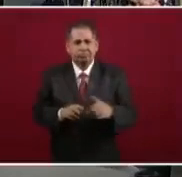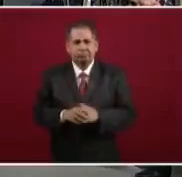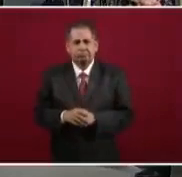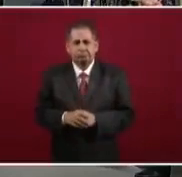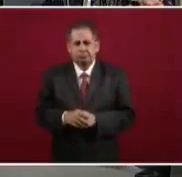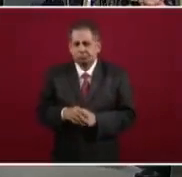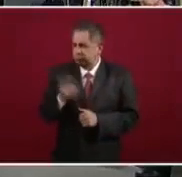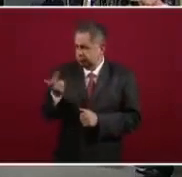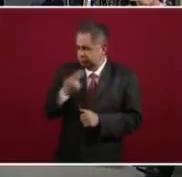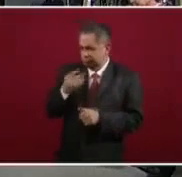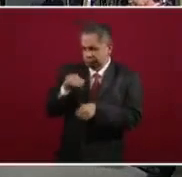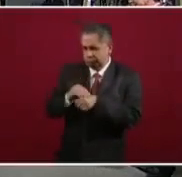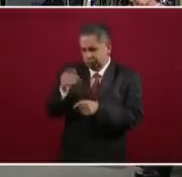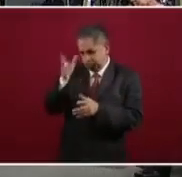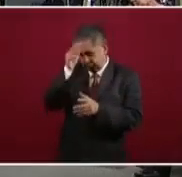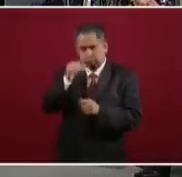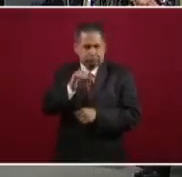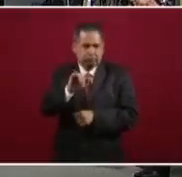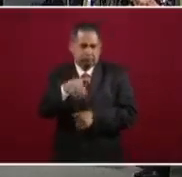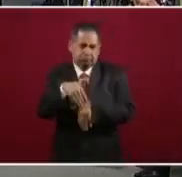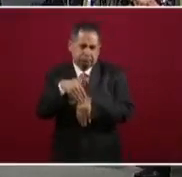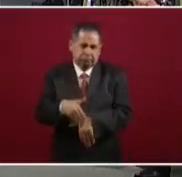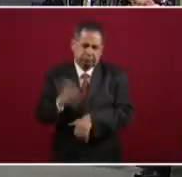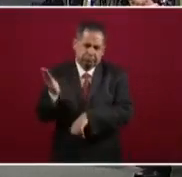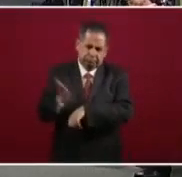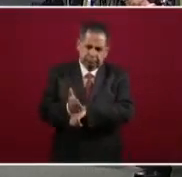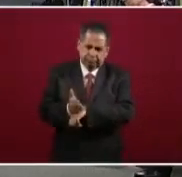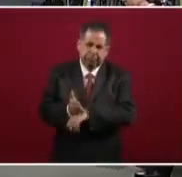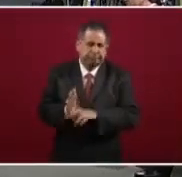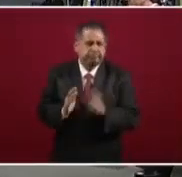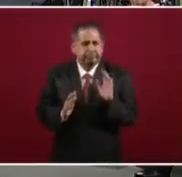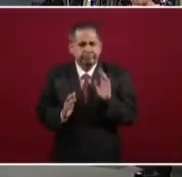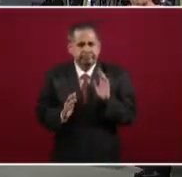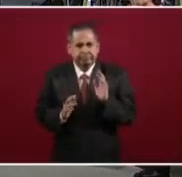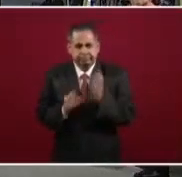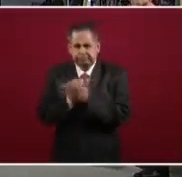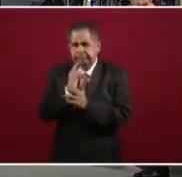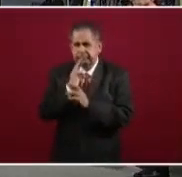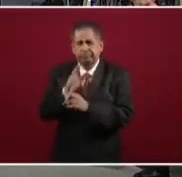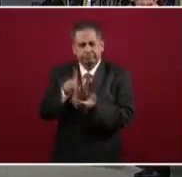a poner de acuerdo pero si vamos a acatar ese resolutivo